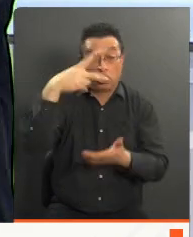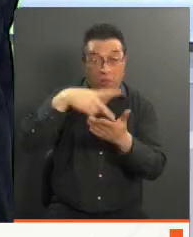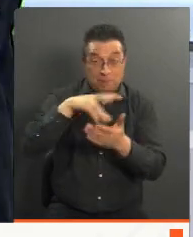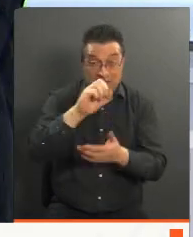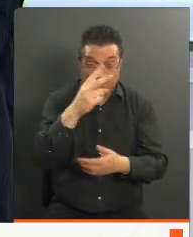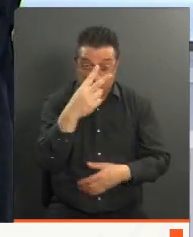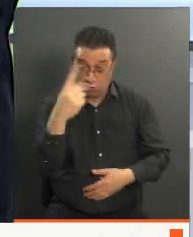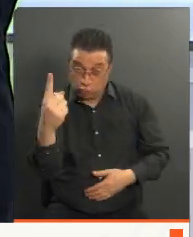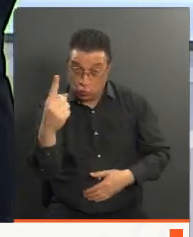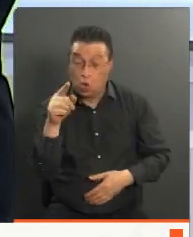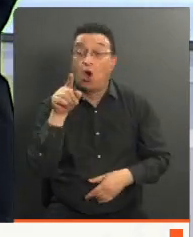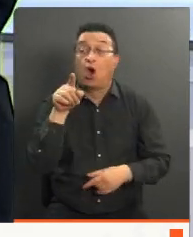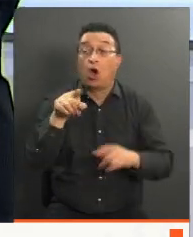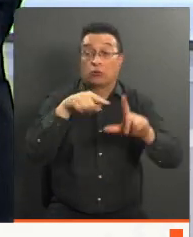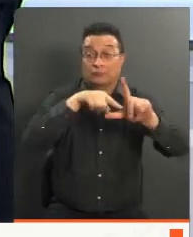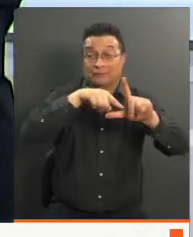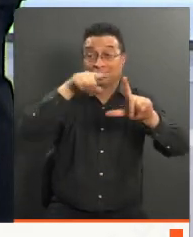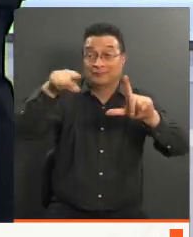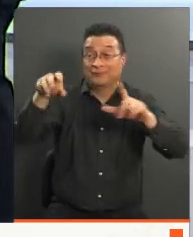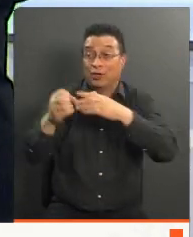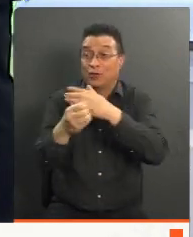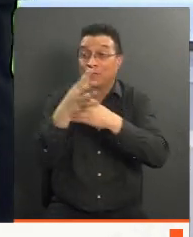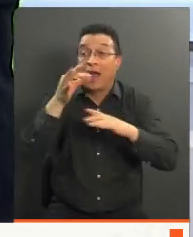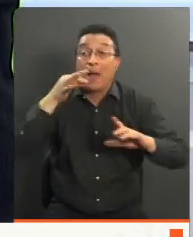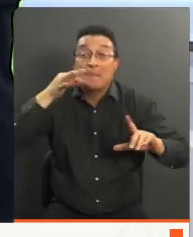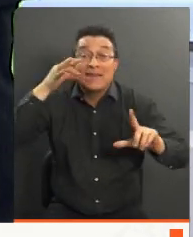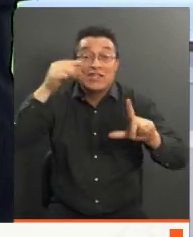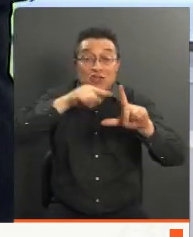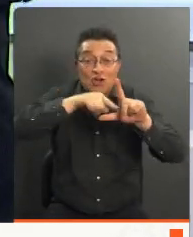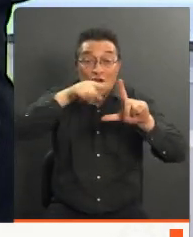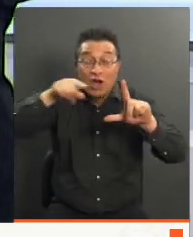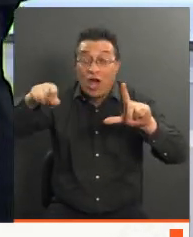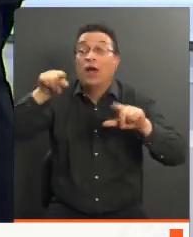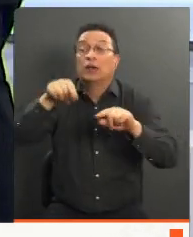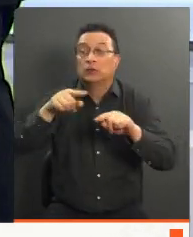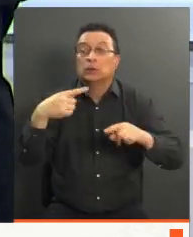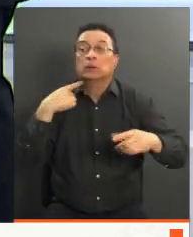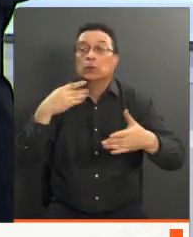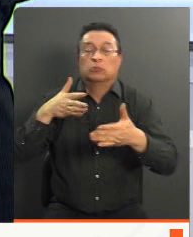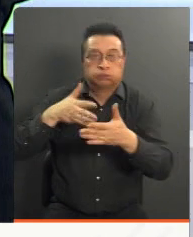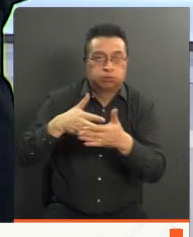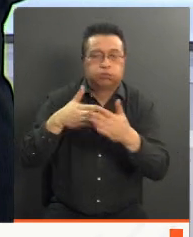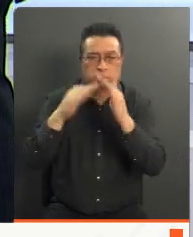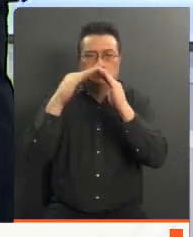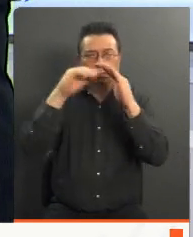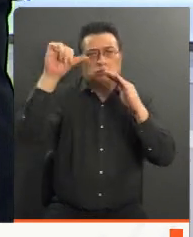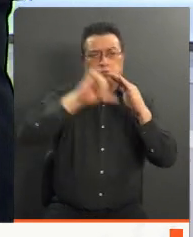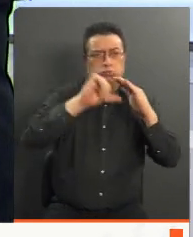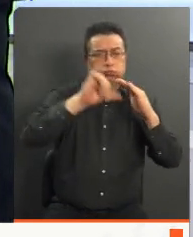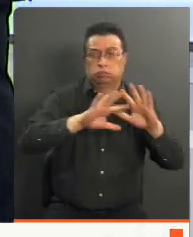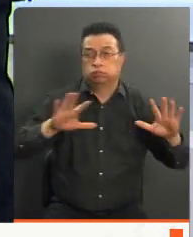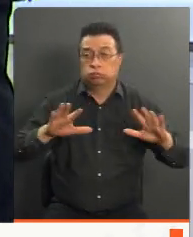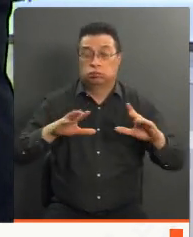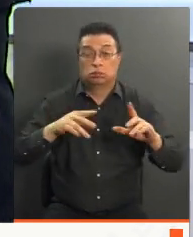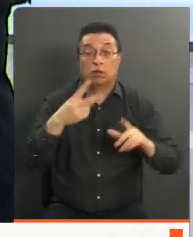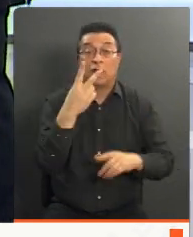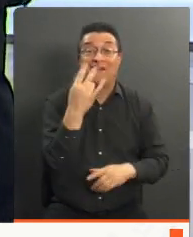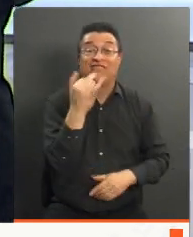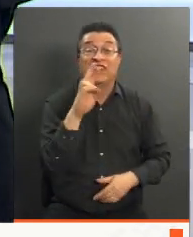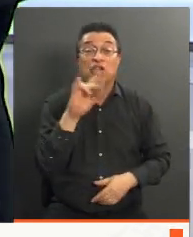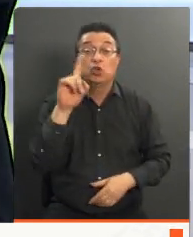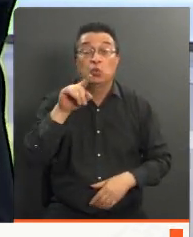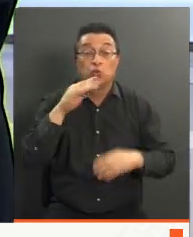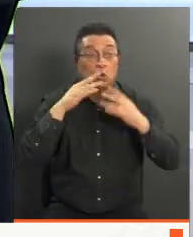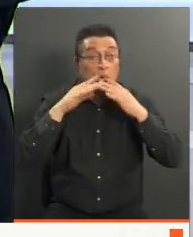línea que se va a formar a continuación, vemos que, producto de las restricciones y del confinamiento, esos virus respiratorios, aparte